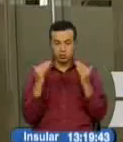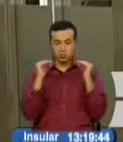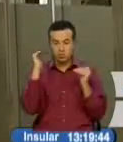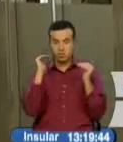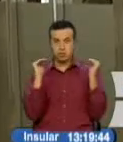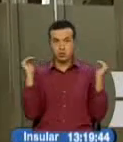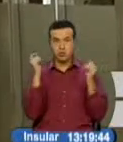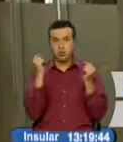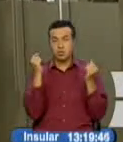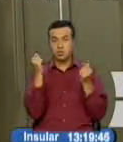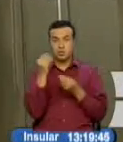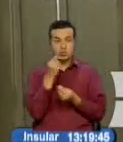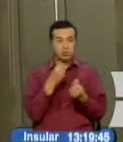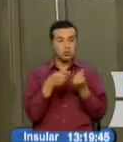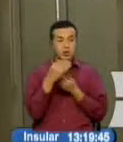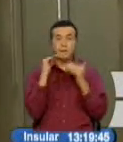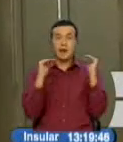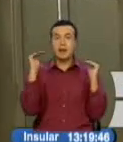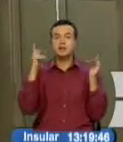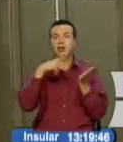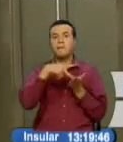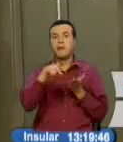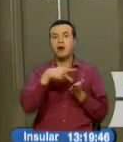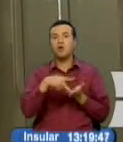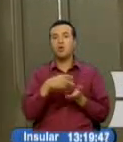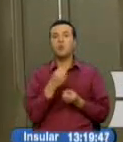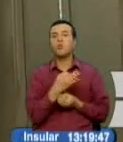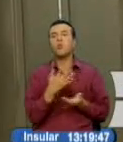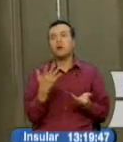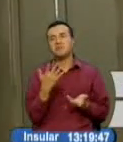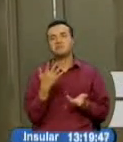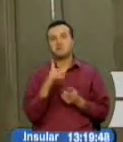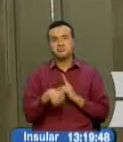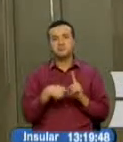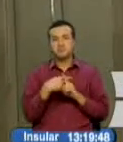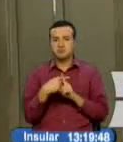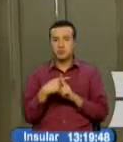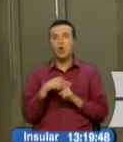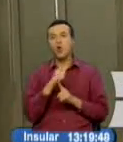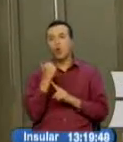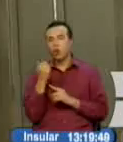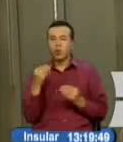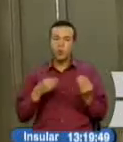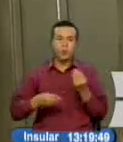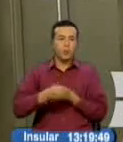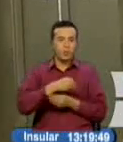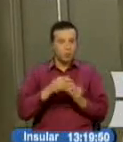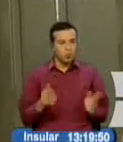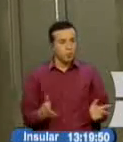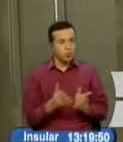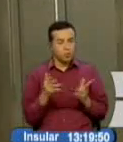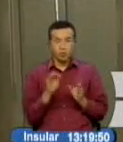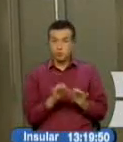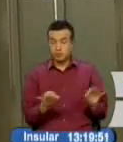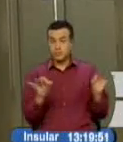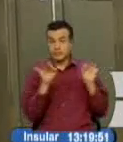balanza de pagos se la puede compensar de otra forma, incentivando de